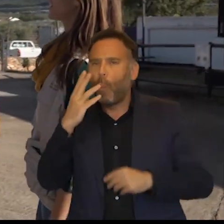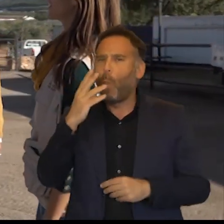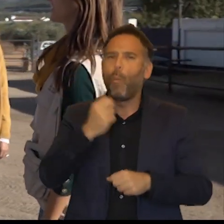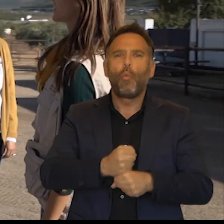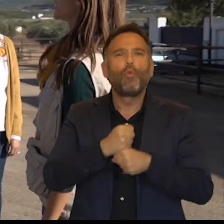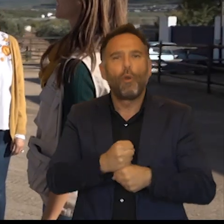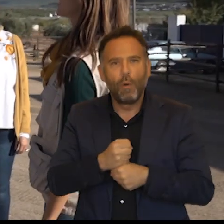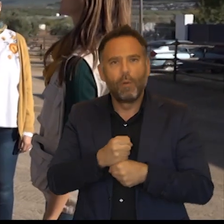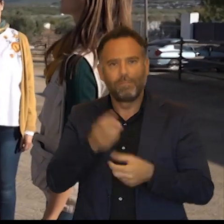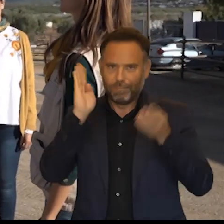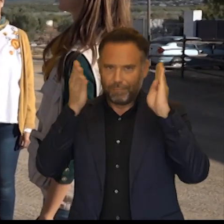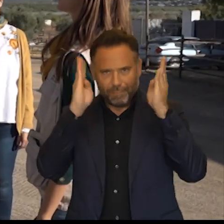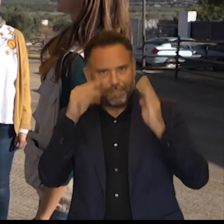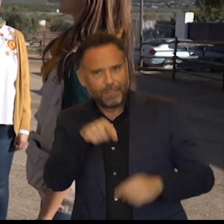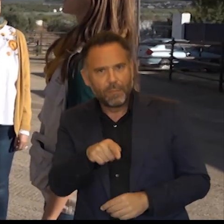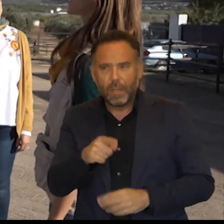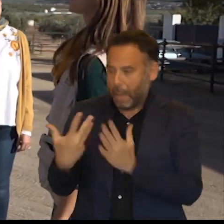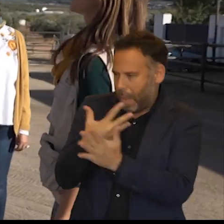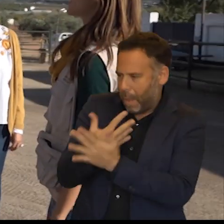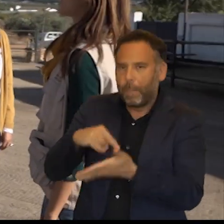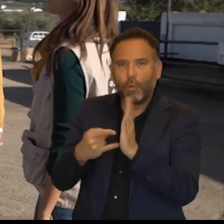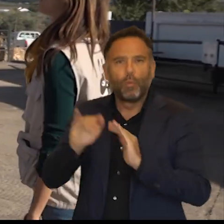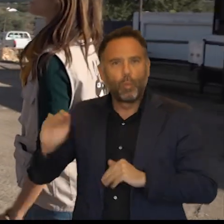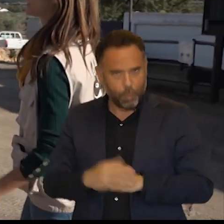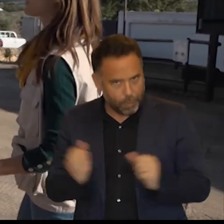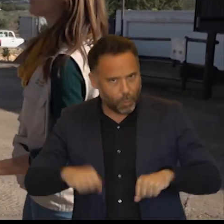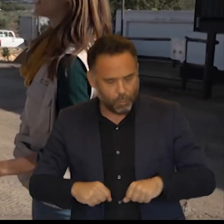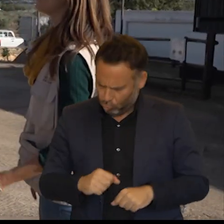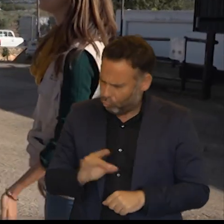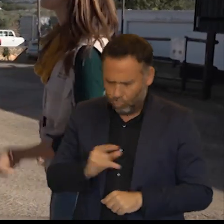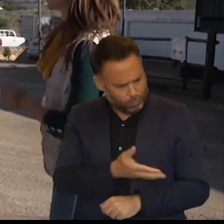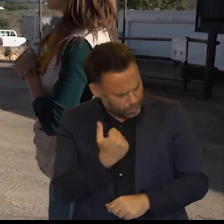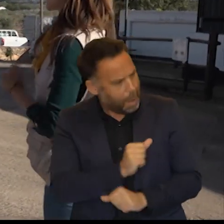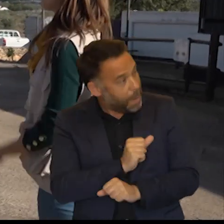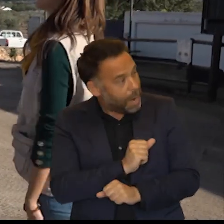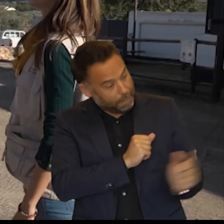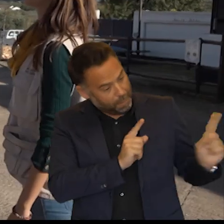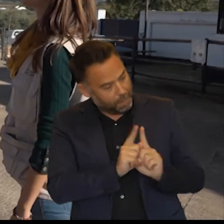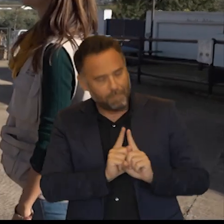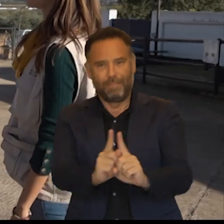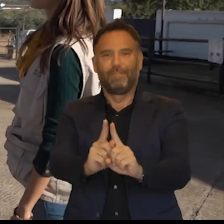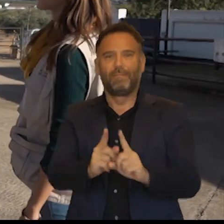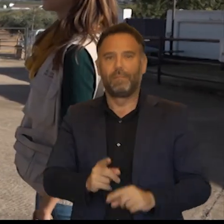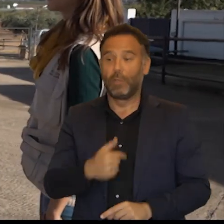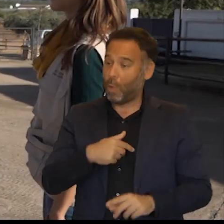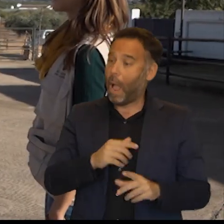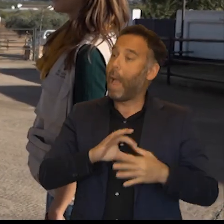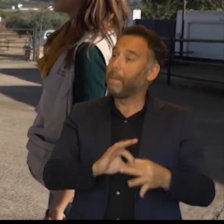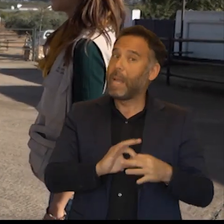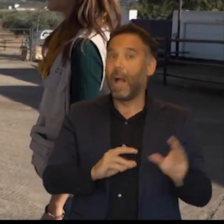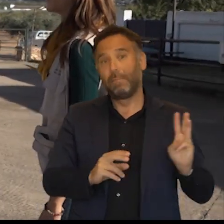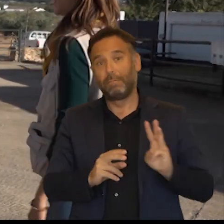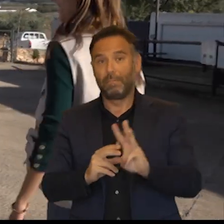contar todo sobre vuestro proyecto, ¿no? Exactamente, os estamos esperando y los burritos también dentro. Perfecto, he traído a